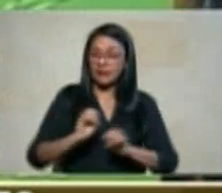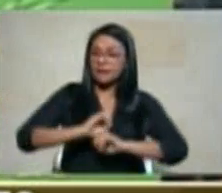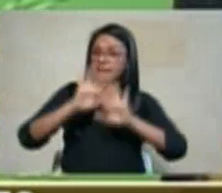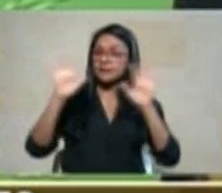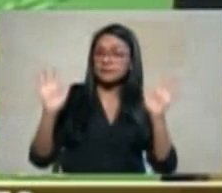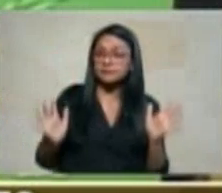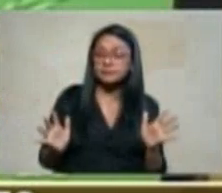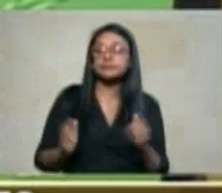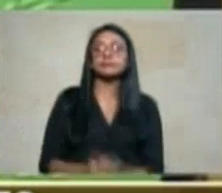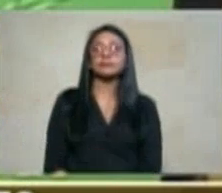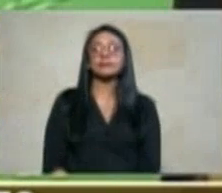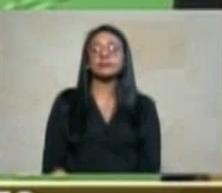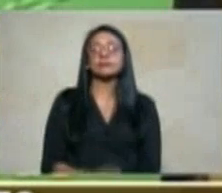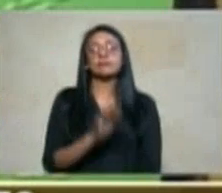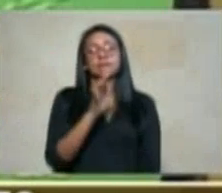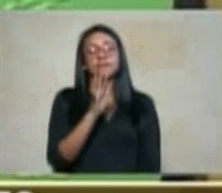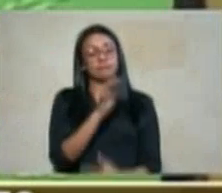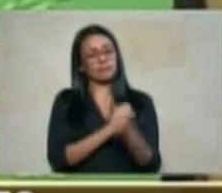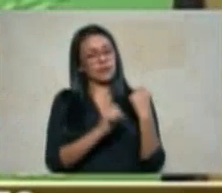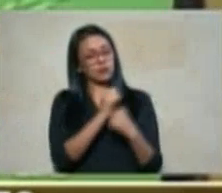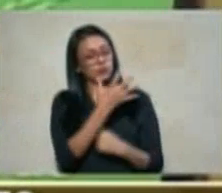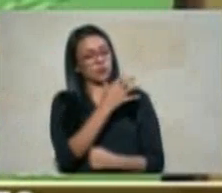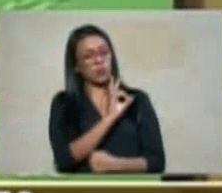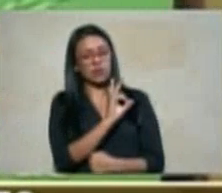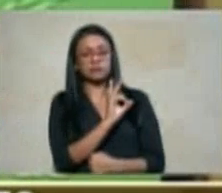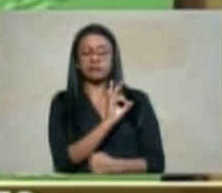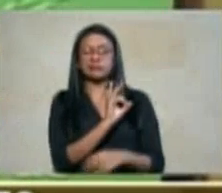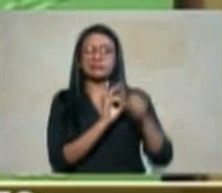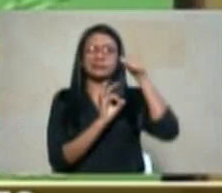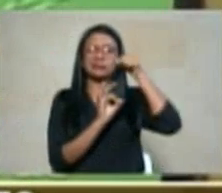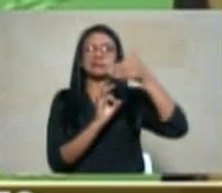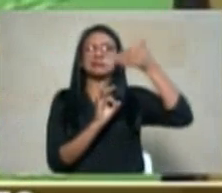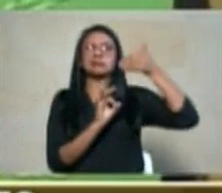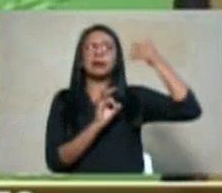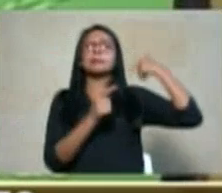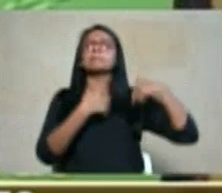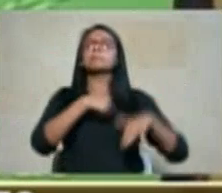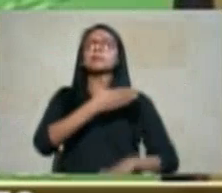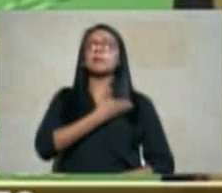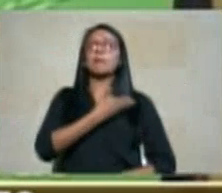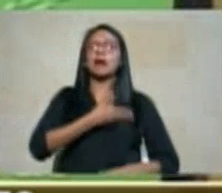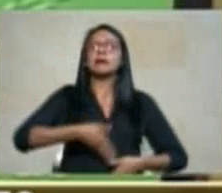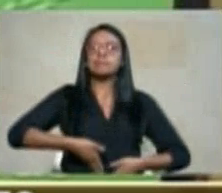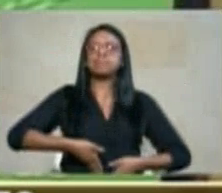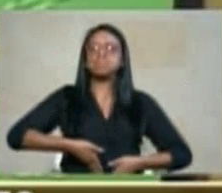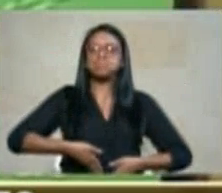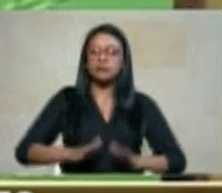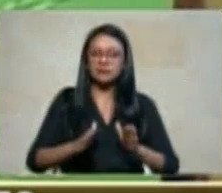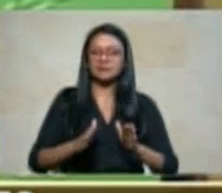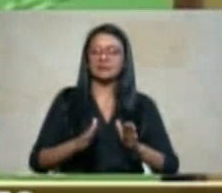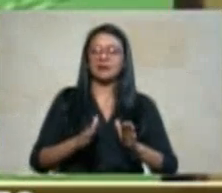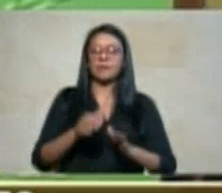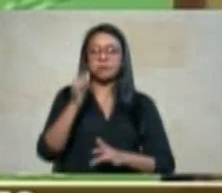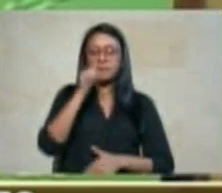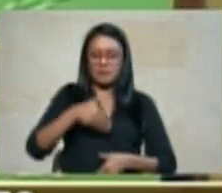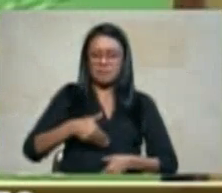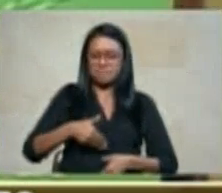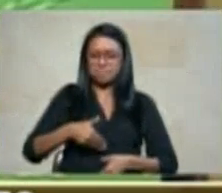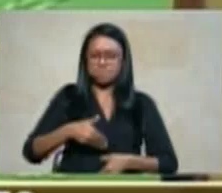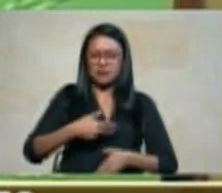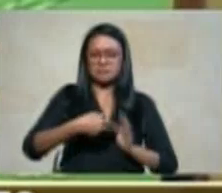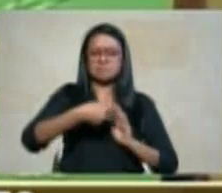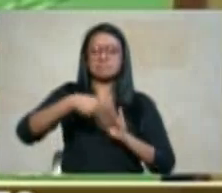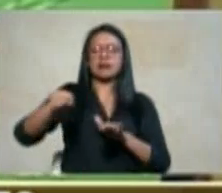vamos a por allá a los 50, pues claro, yo tengo que recordar cuando mi madre me estaba pariendo, que la estaban desplazando